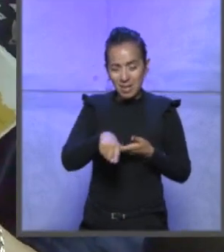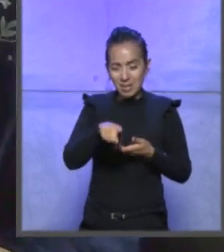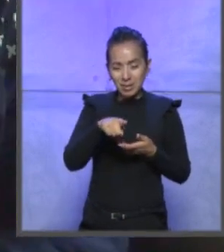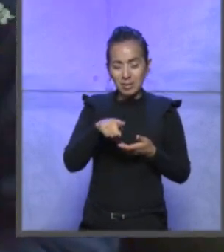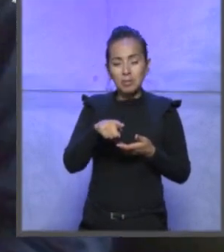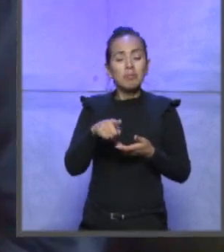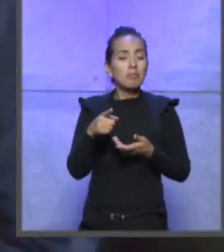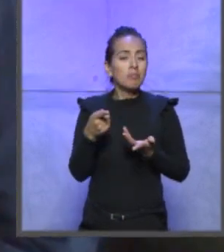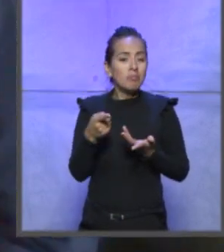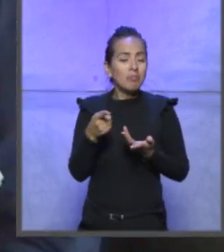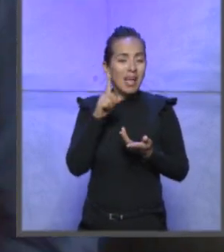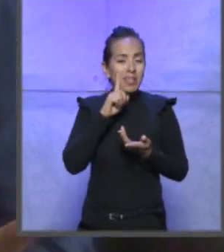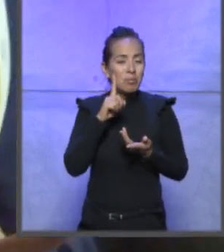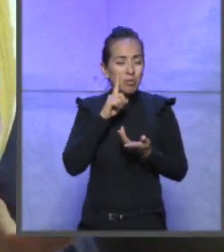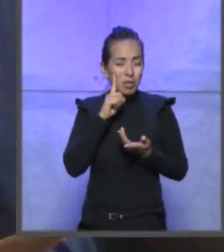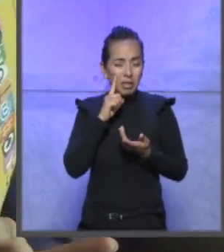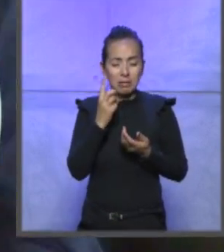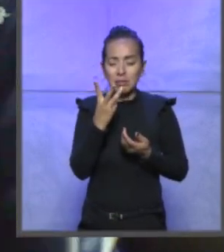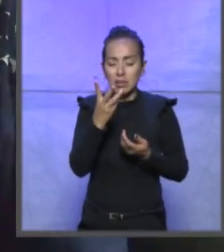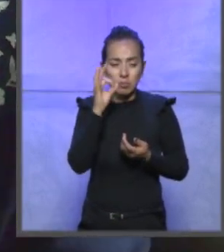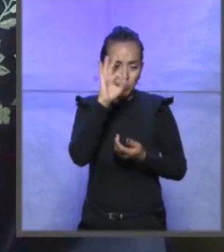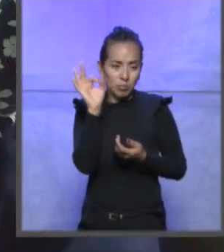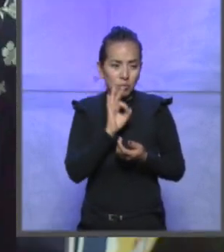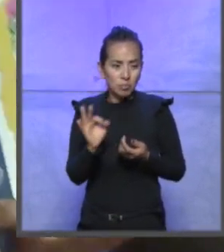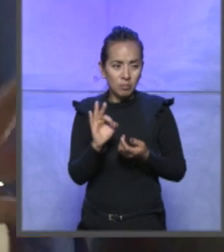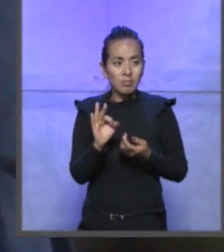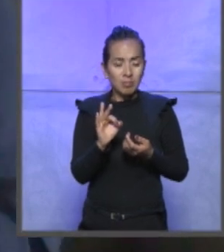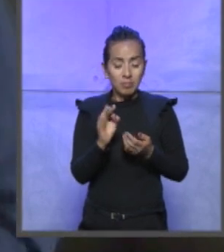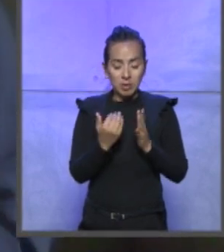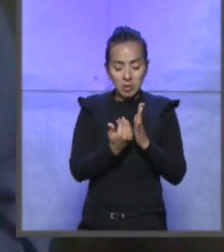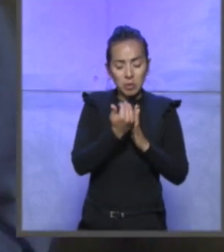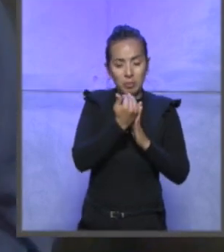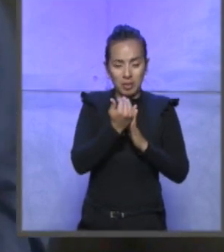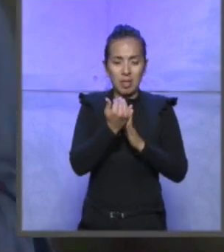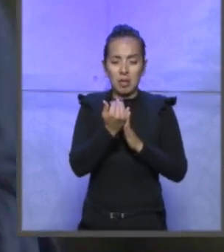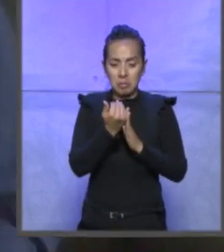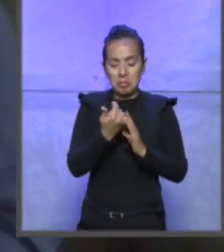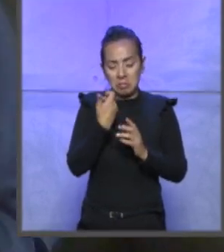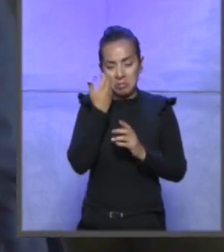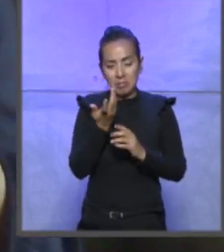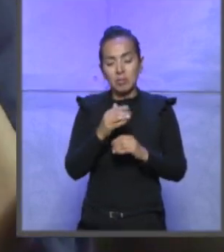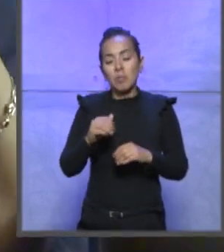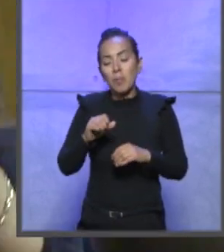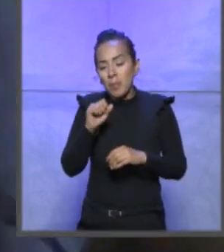del liderazgo político de las mujeres, que actualmente es un pírrico 3%, que se aumentara,